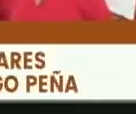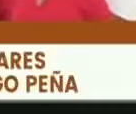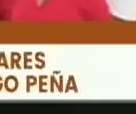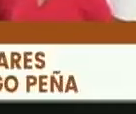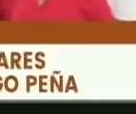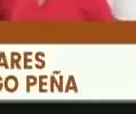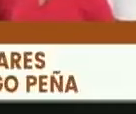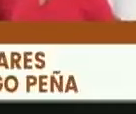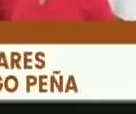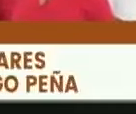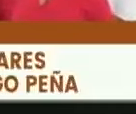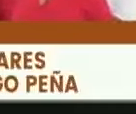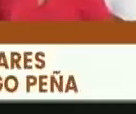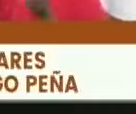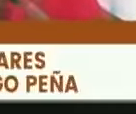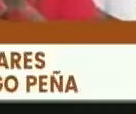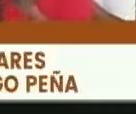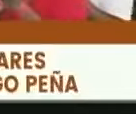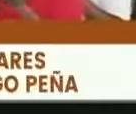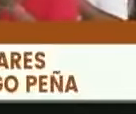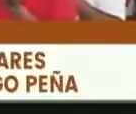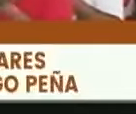Diosdado Cabello Rondón.